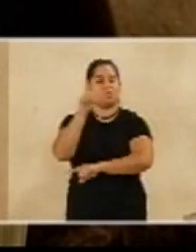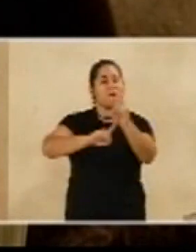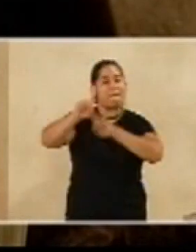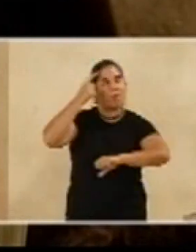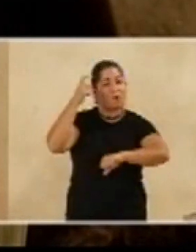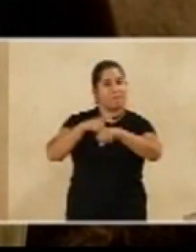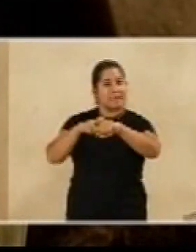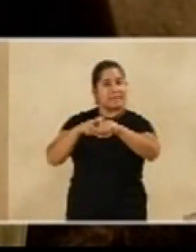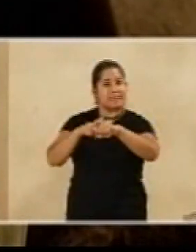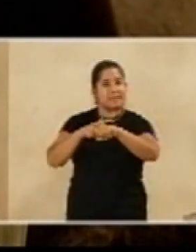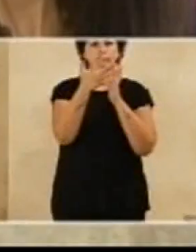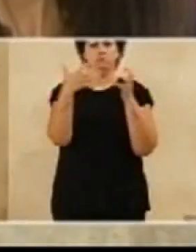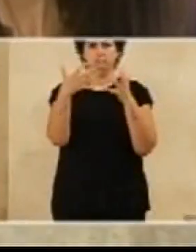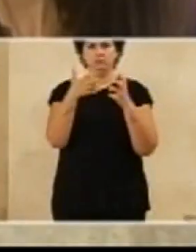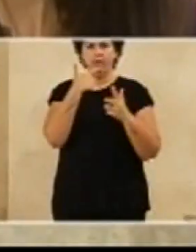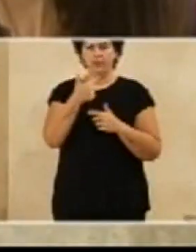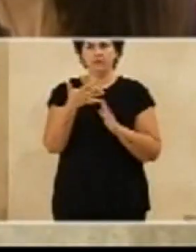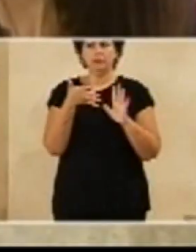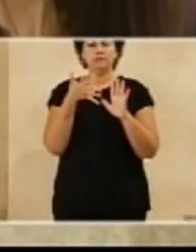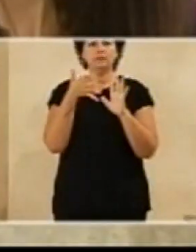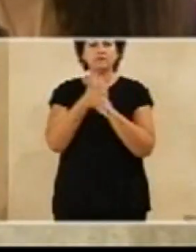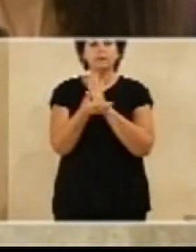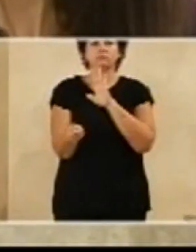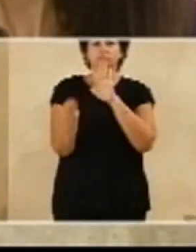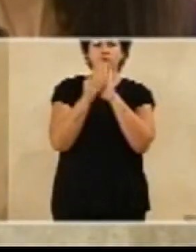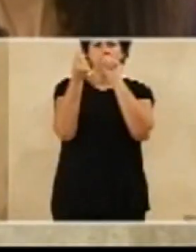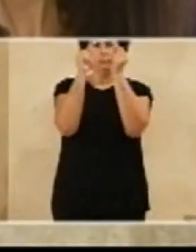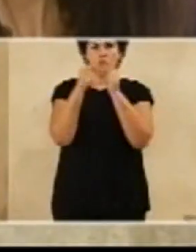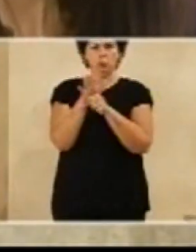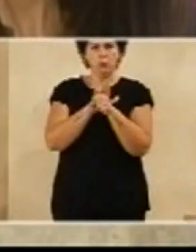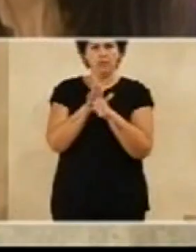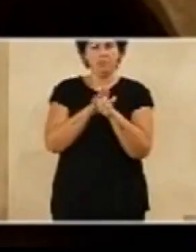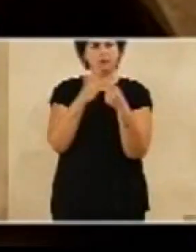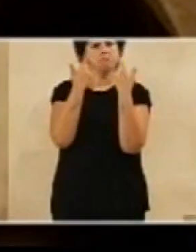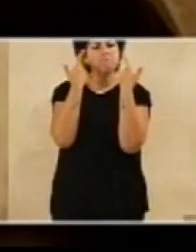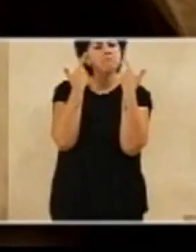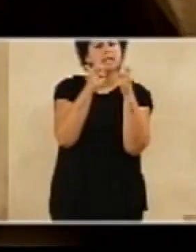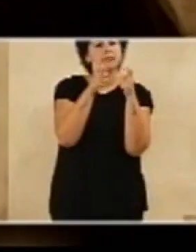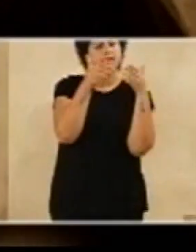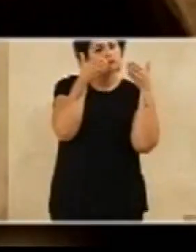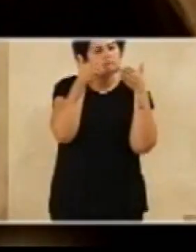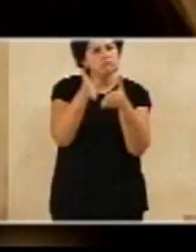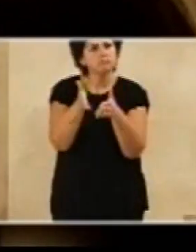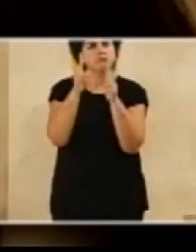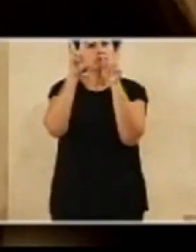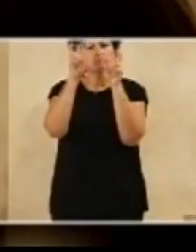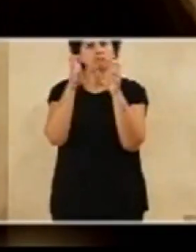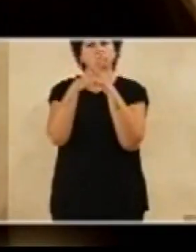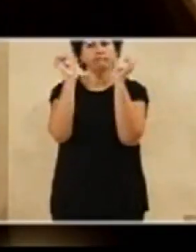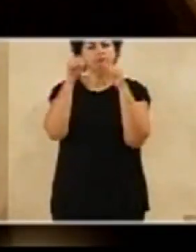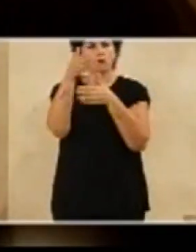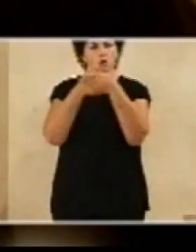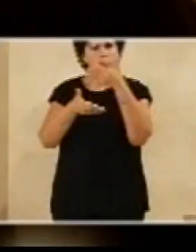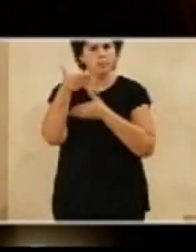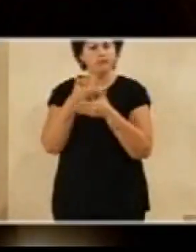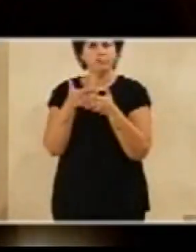actuación especializada e inmediata. Que se incluya en los próximos presupuestos municipales una partida destinada a poder conveniar o colaborar con